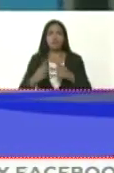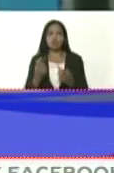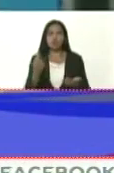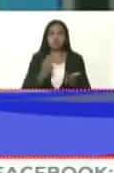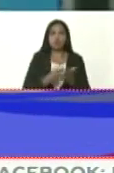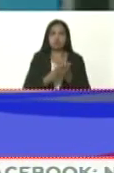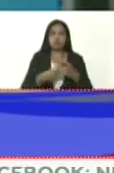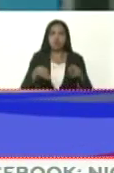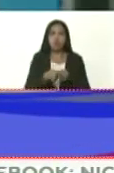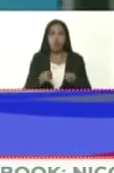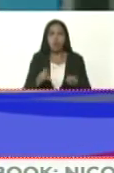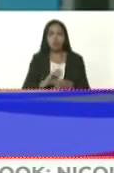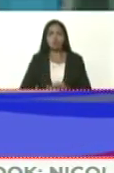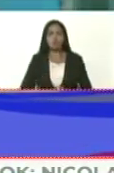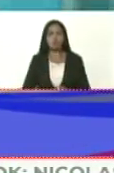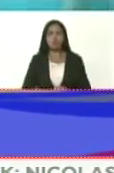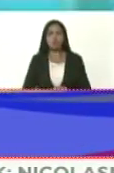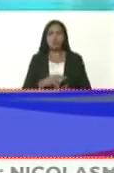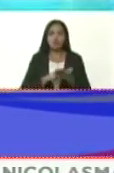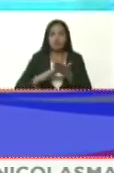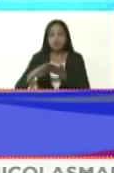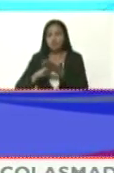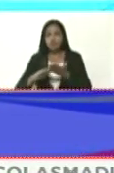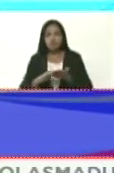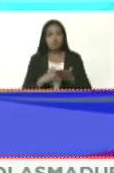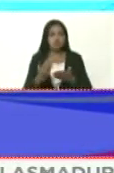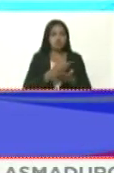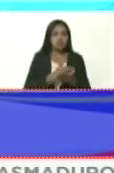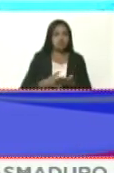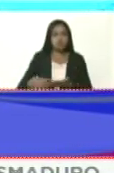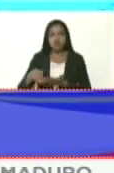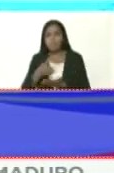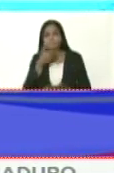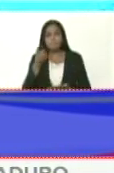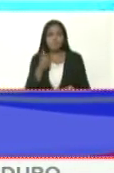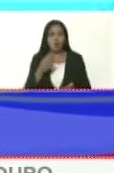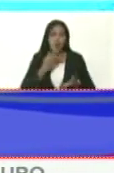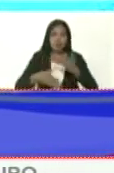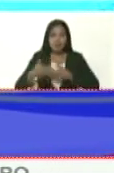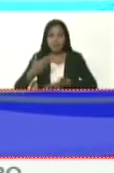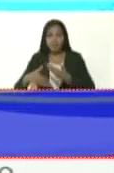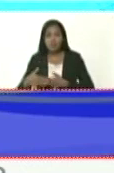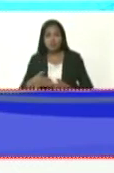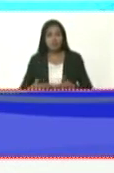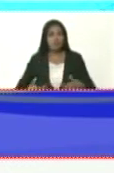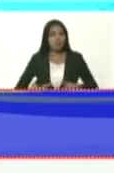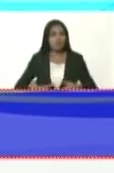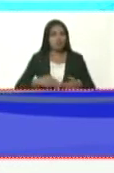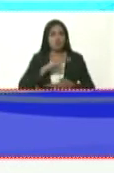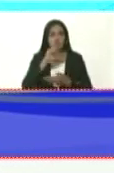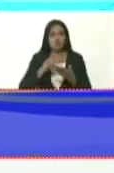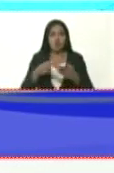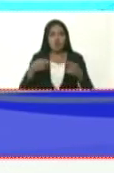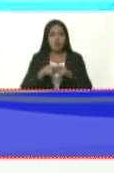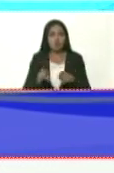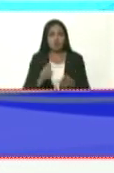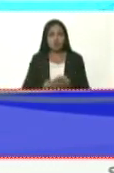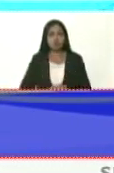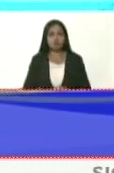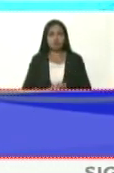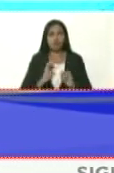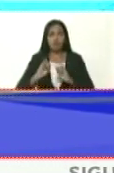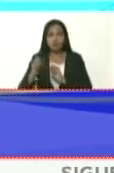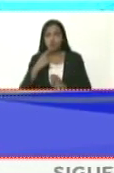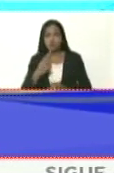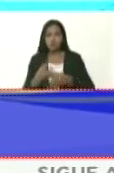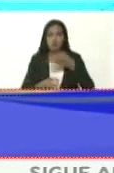inversión, de recuperación, de mejoría del servicio, esfuerzo nacional. Por eso estoy